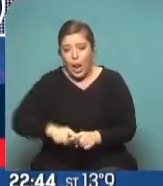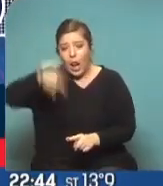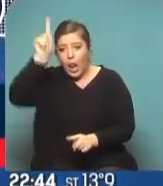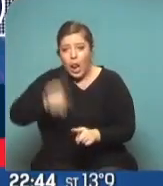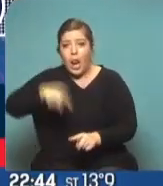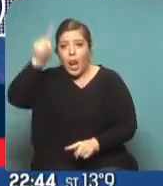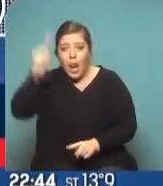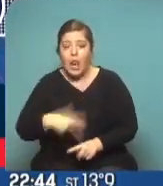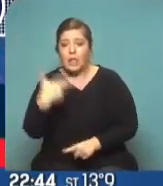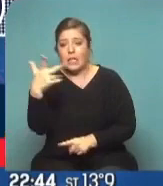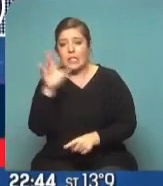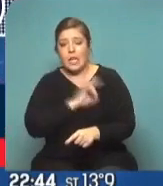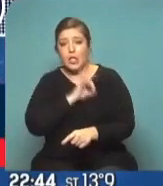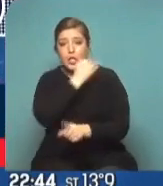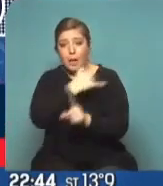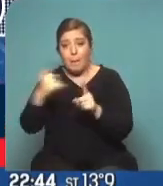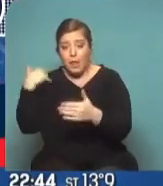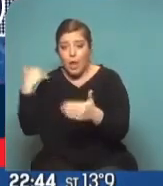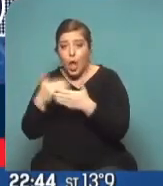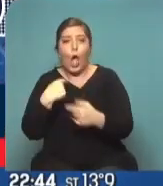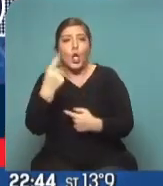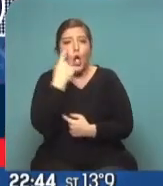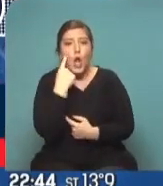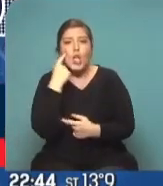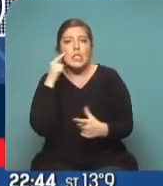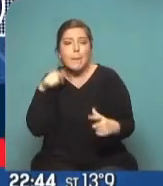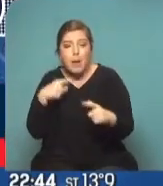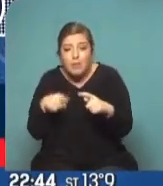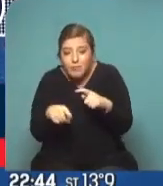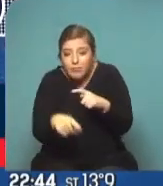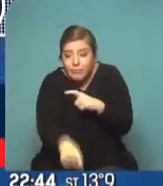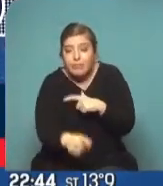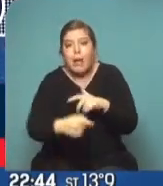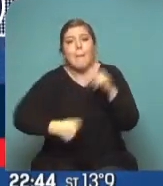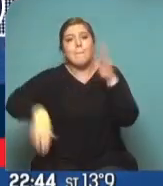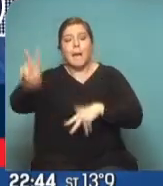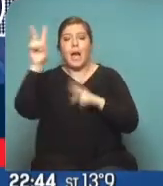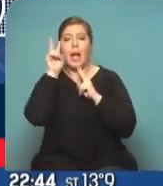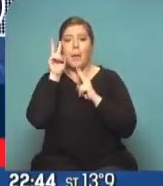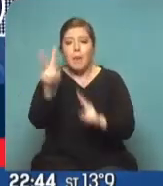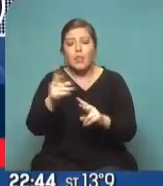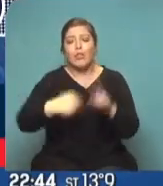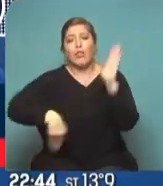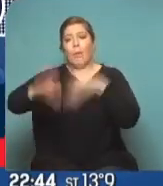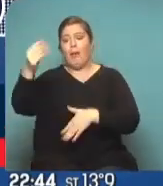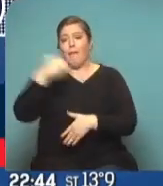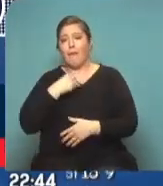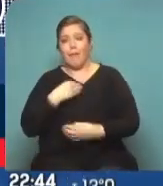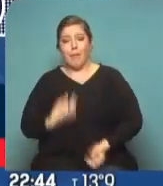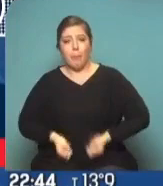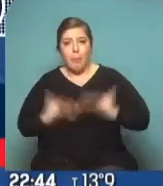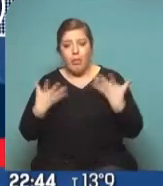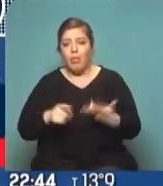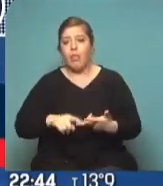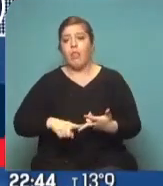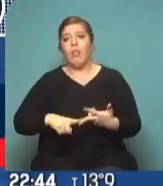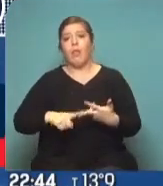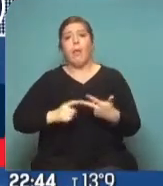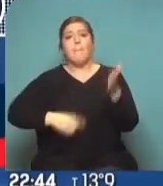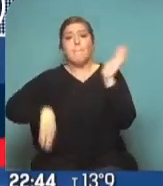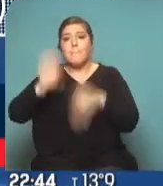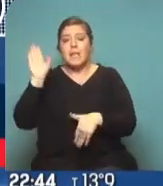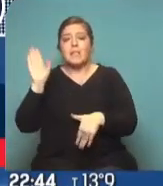en estos 3 años y medio, y cuanto más los conocí, más los respeté, más fe me despertaron,